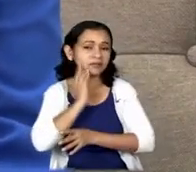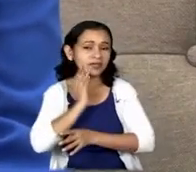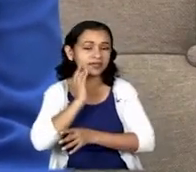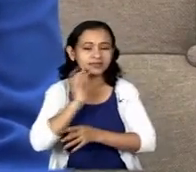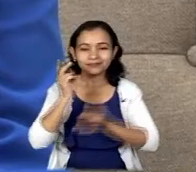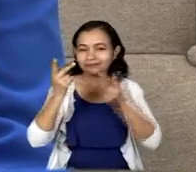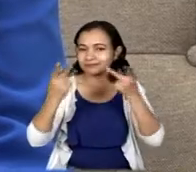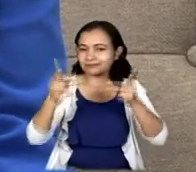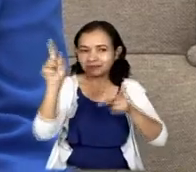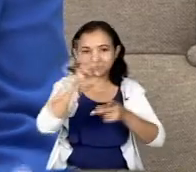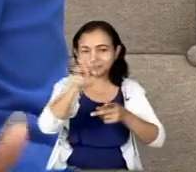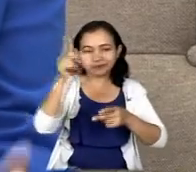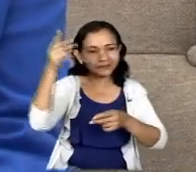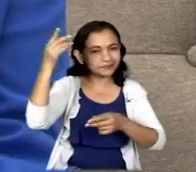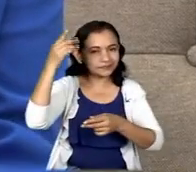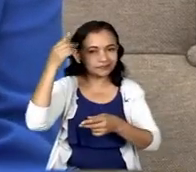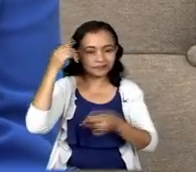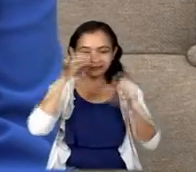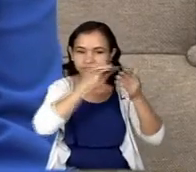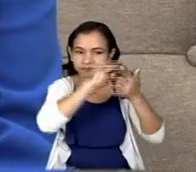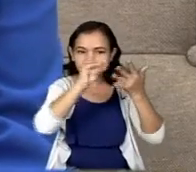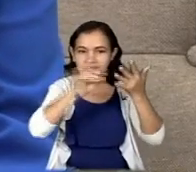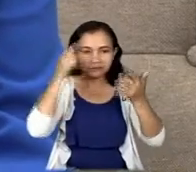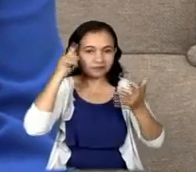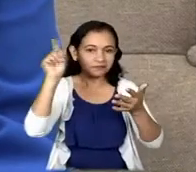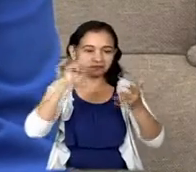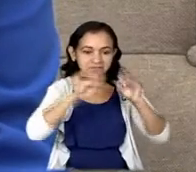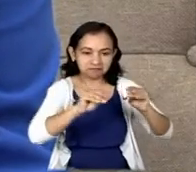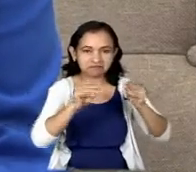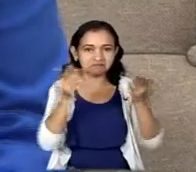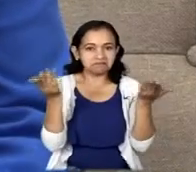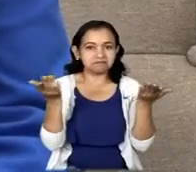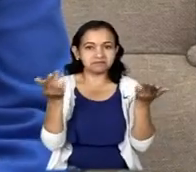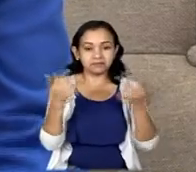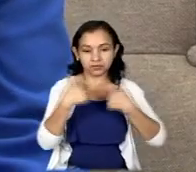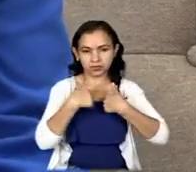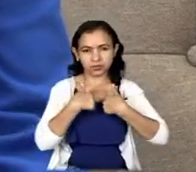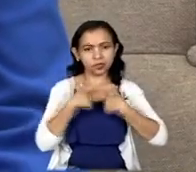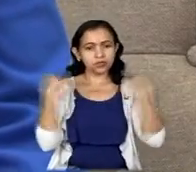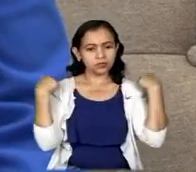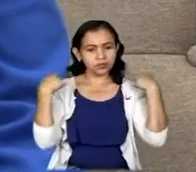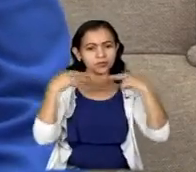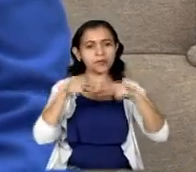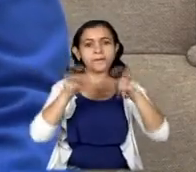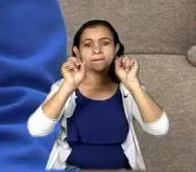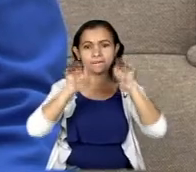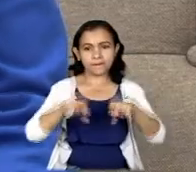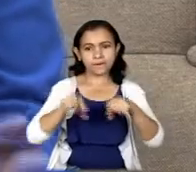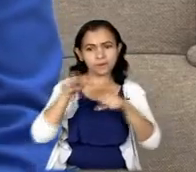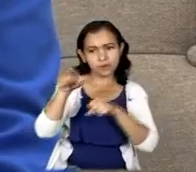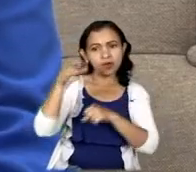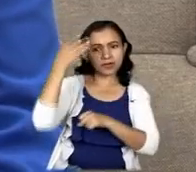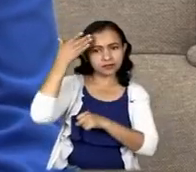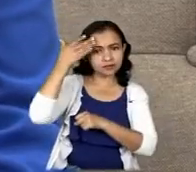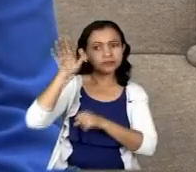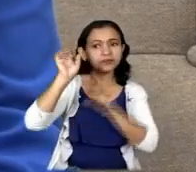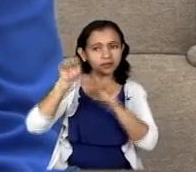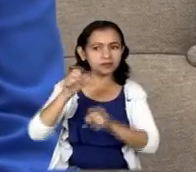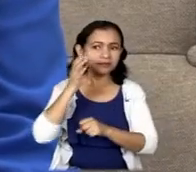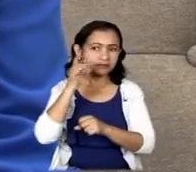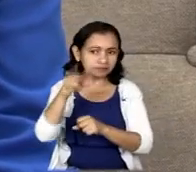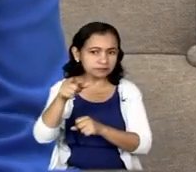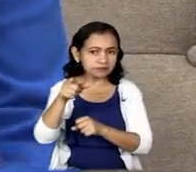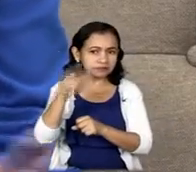estaban preparados para impartir clases. Porque yo como docente puedo decirte, vos podés saber mucho,